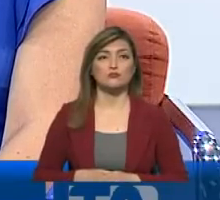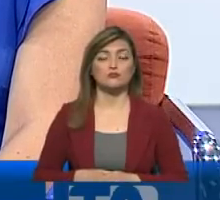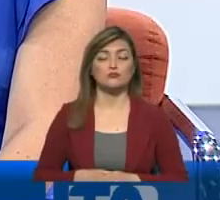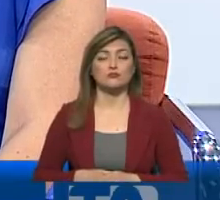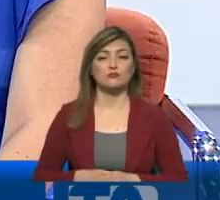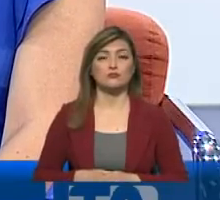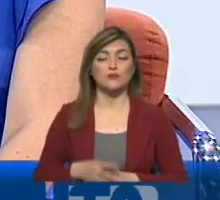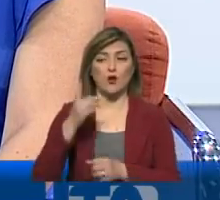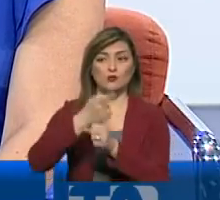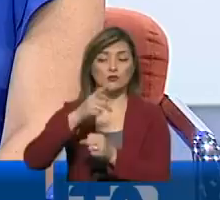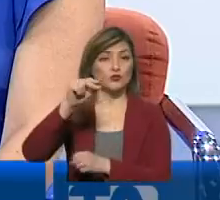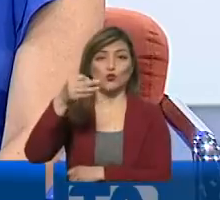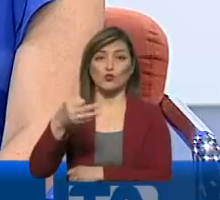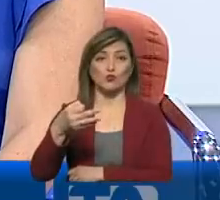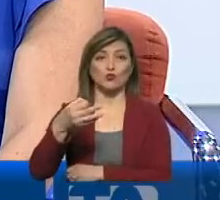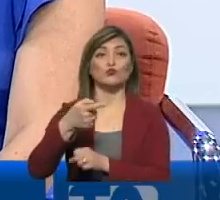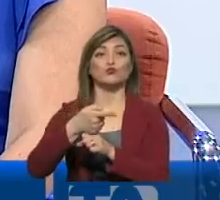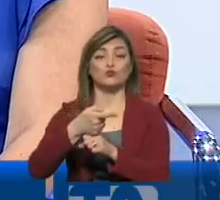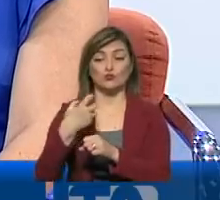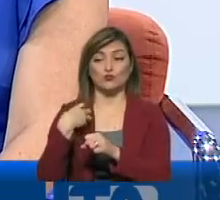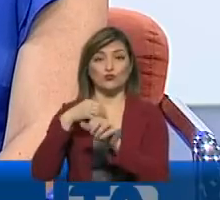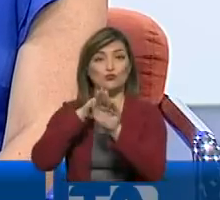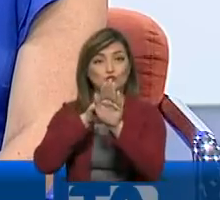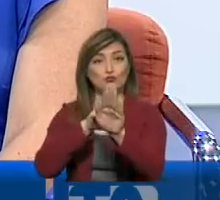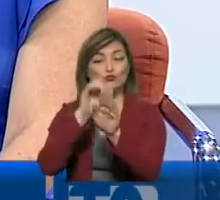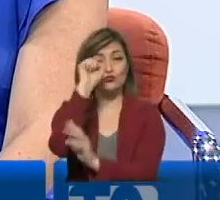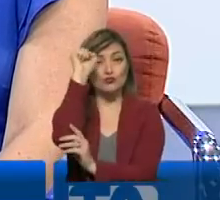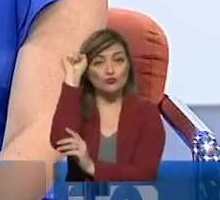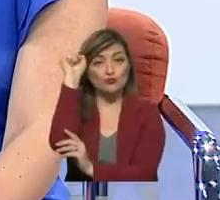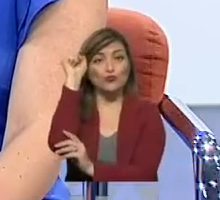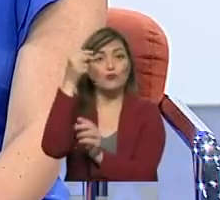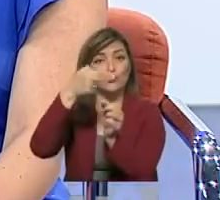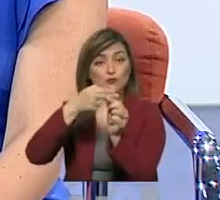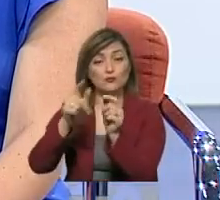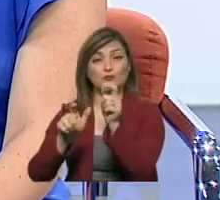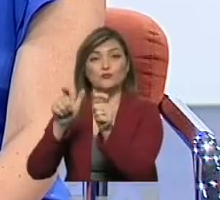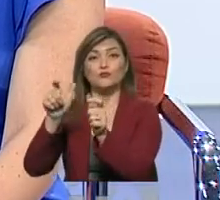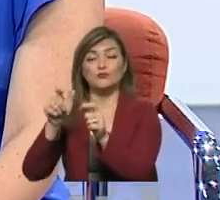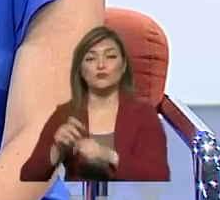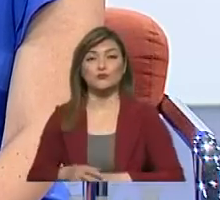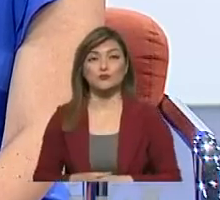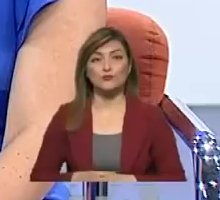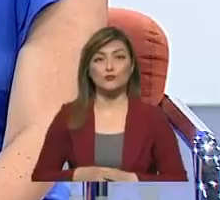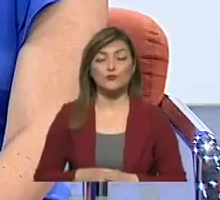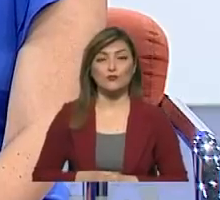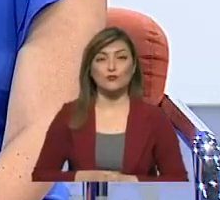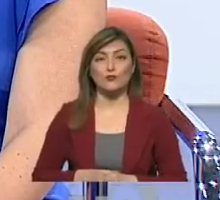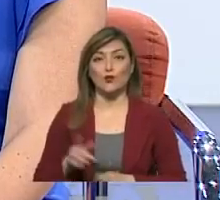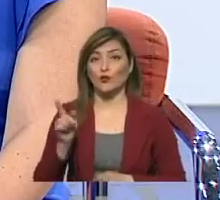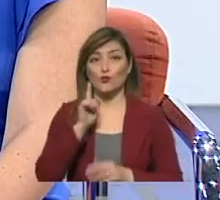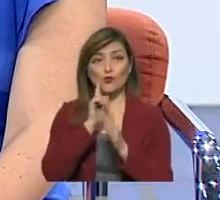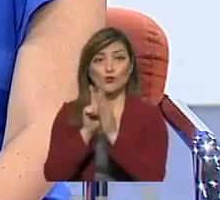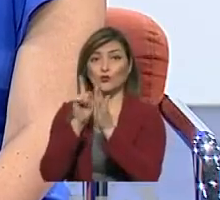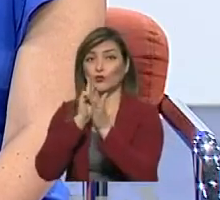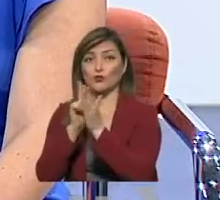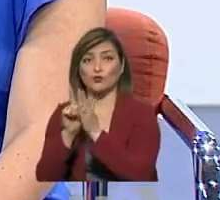ordenanzas y el incumplimiento de disposiciones para garantizar el derecho a la participación ciudadana, y no por las denuncias o